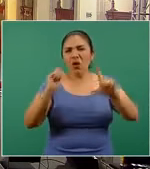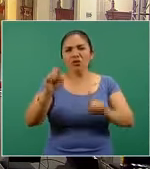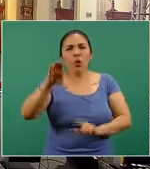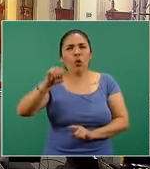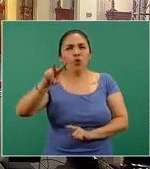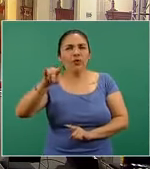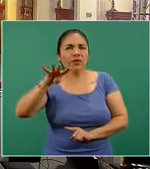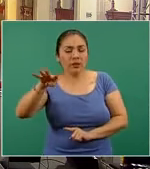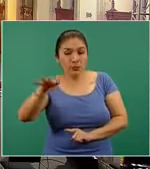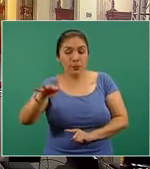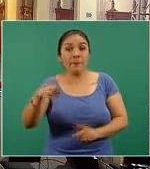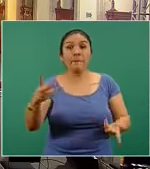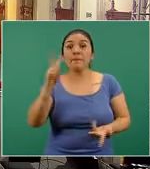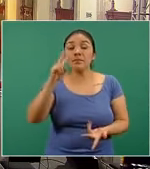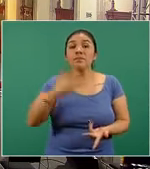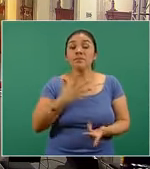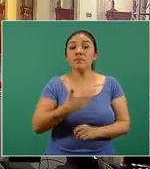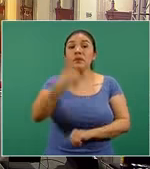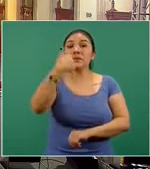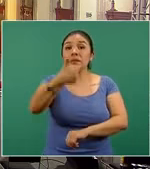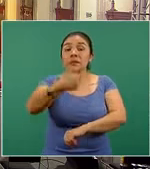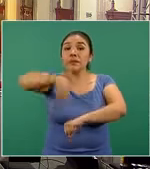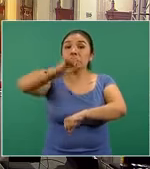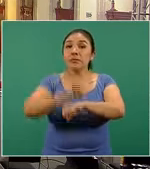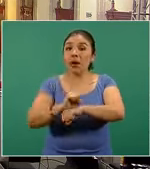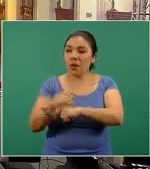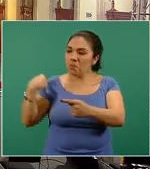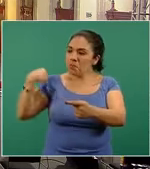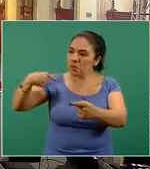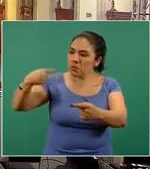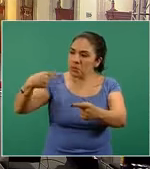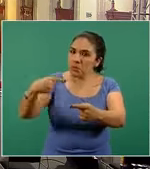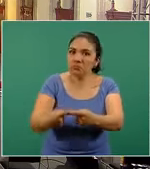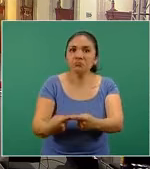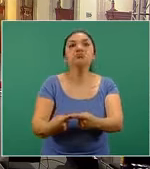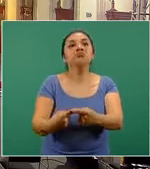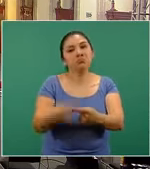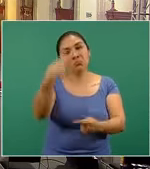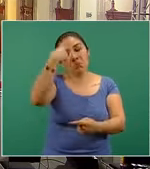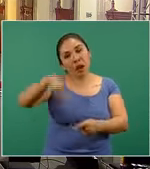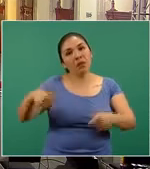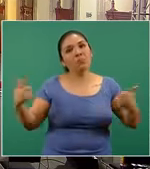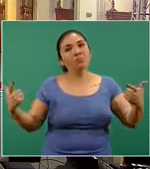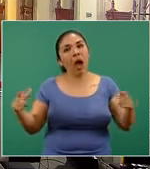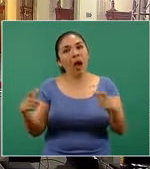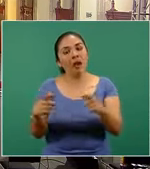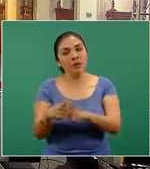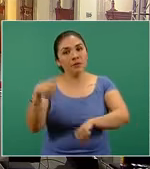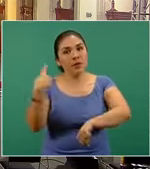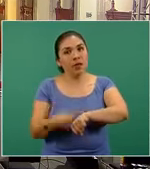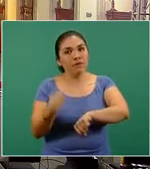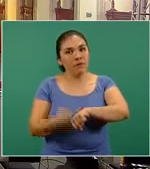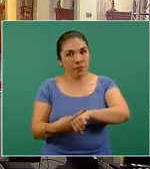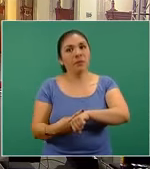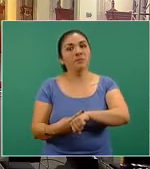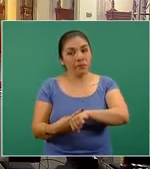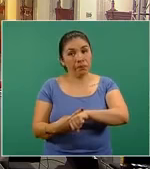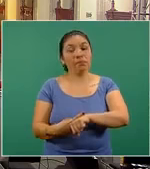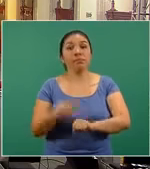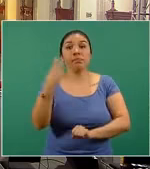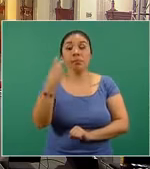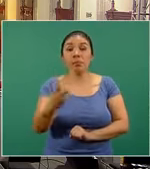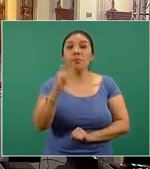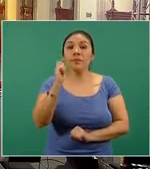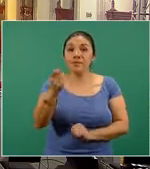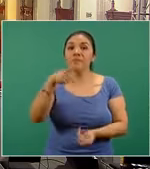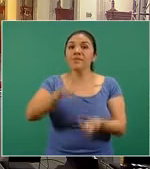COVID-19. Tenemos 6 semanas continuas de disminución en relación a la carga de enfermedad. La carga de enfermedad